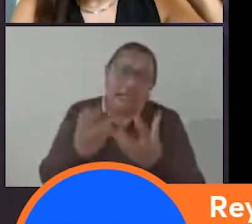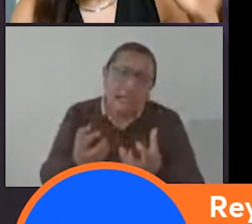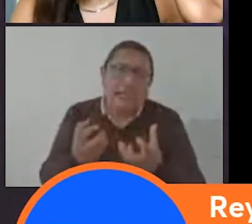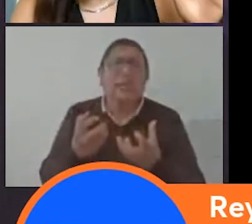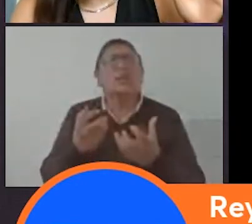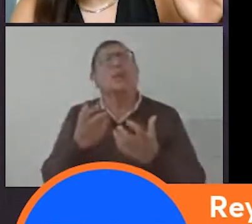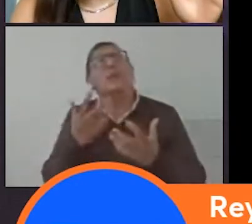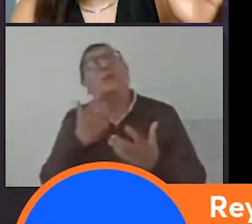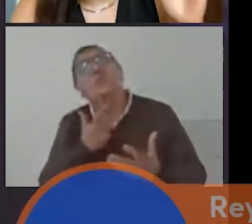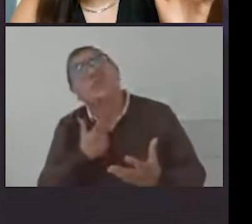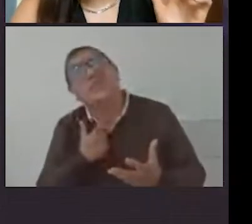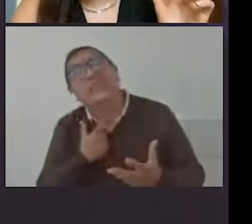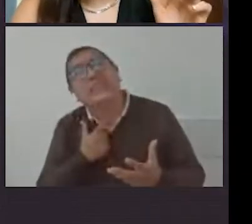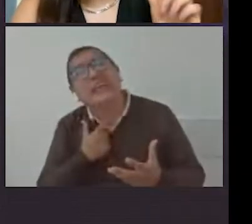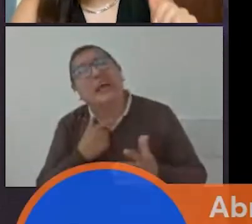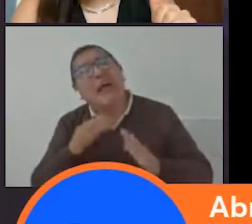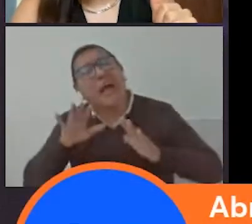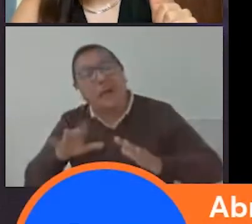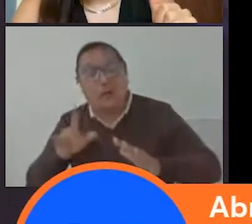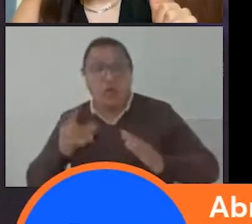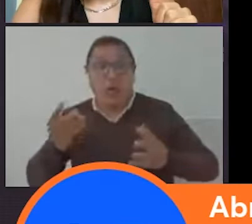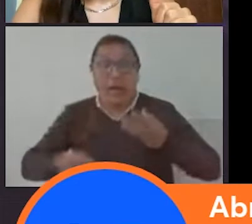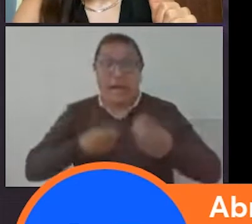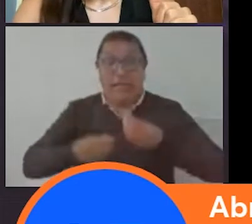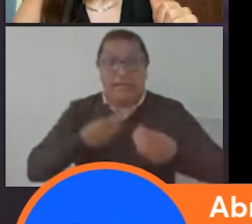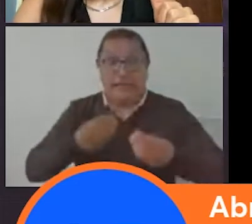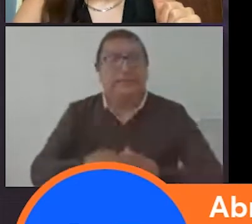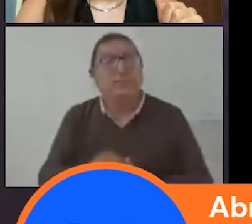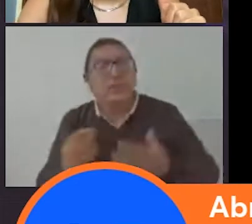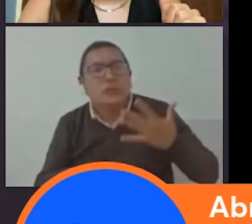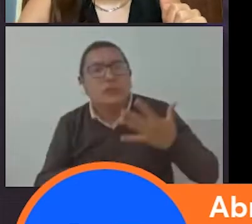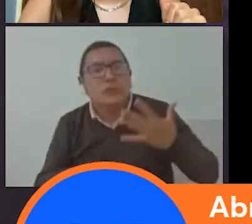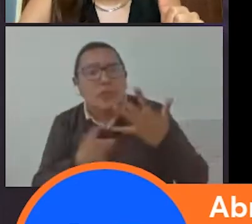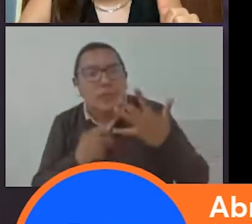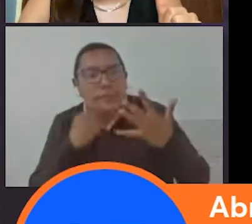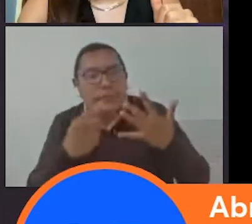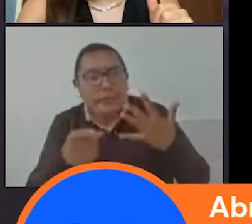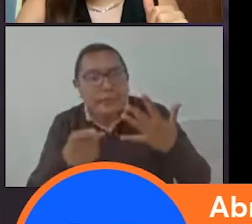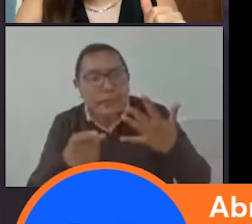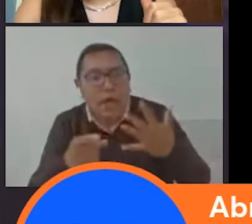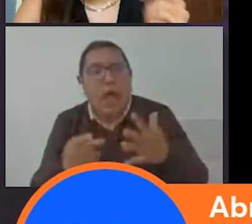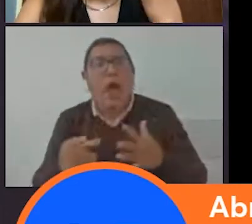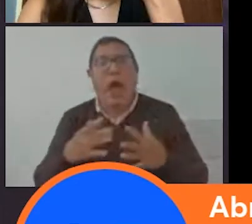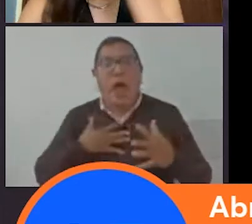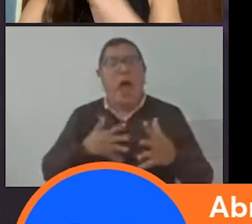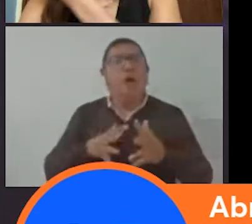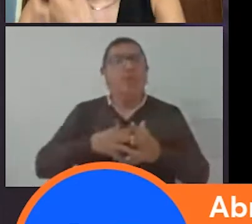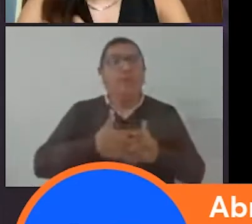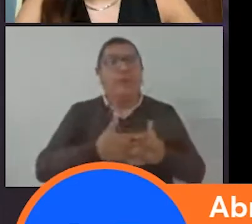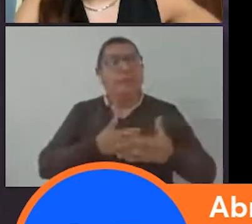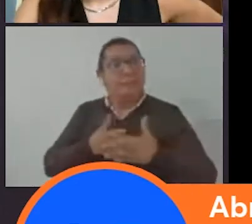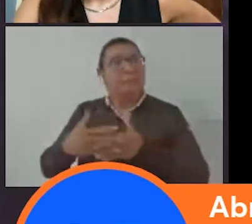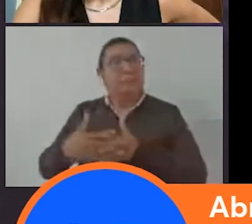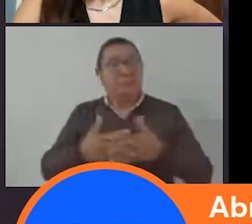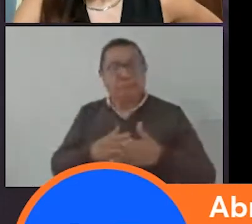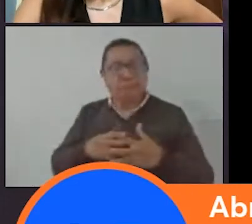Excelente. Abraham dice flexibilidad. Flexibilidad. Ok. Excelente.